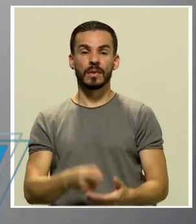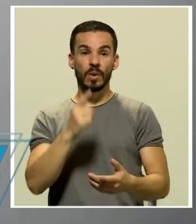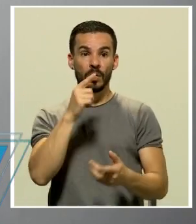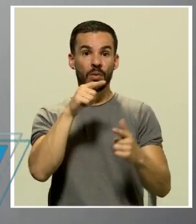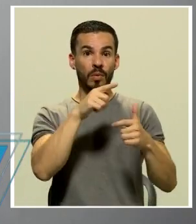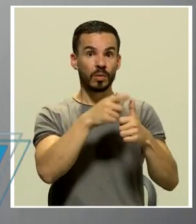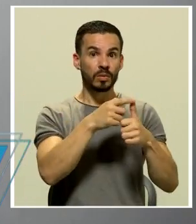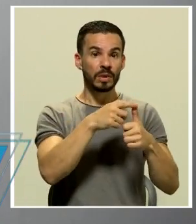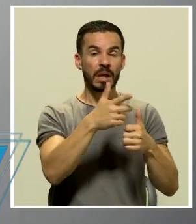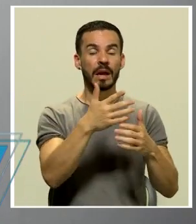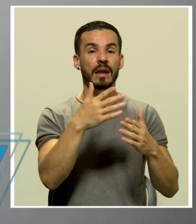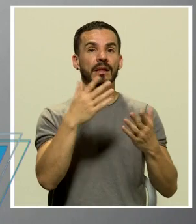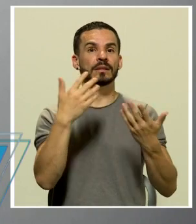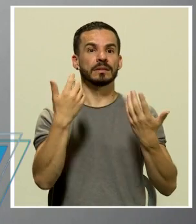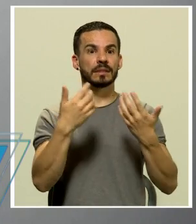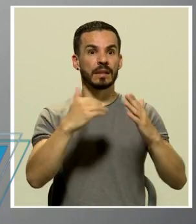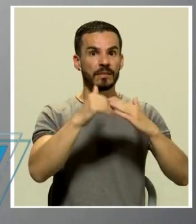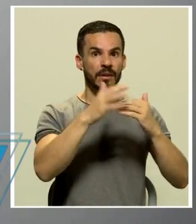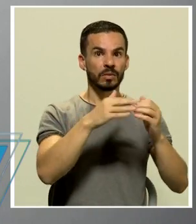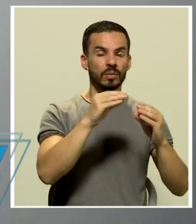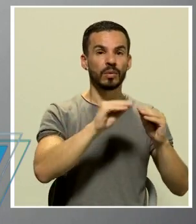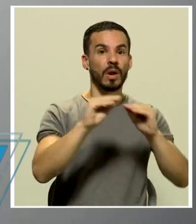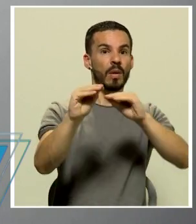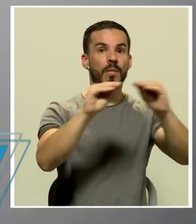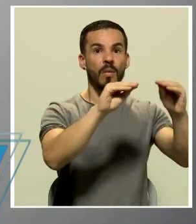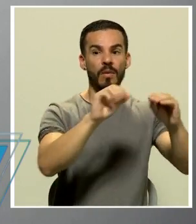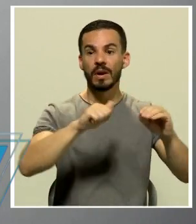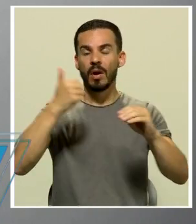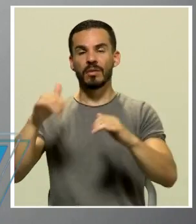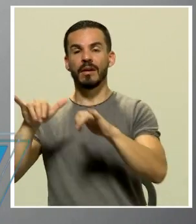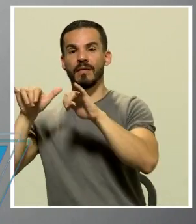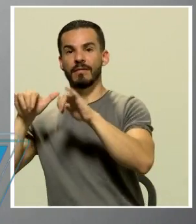la infraestructura móvil y la otra es la infraestructura fija.